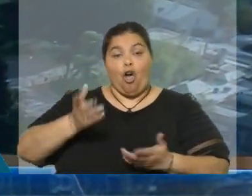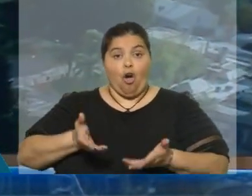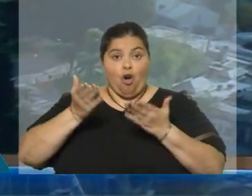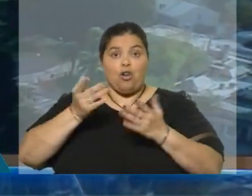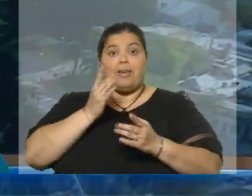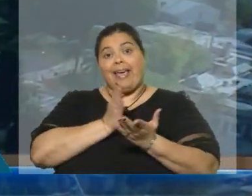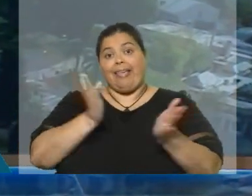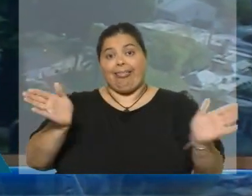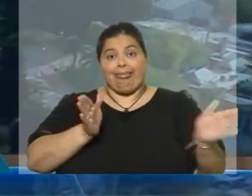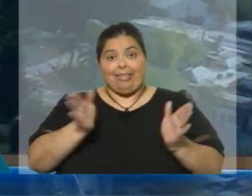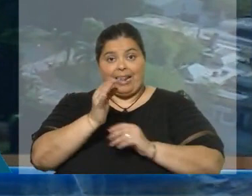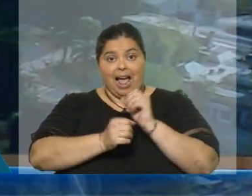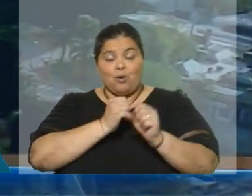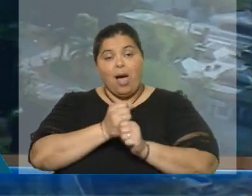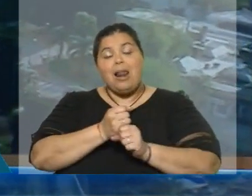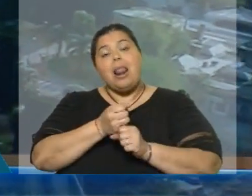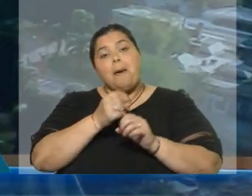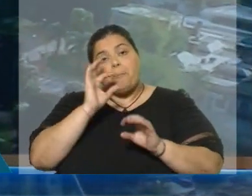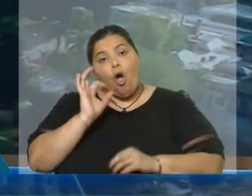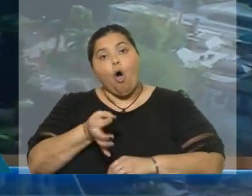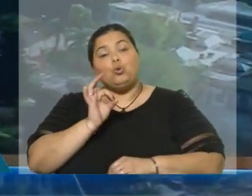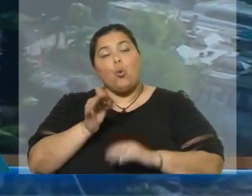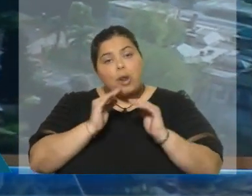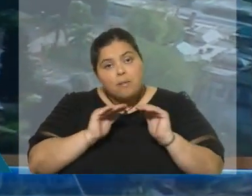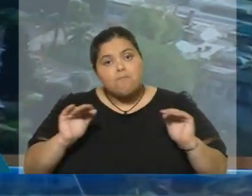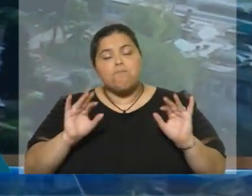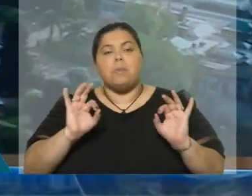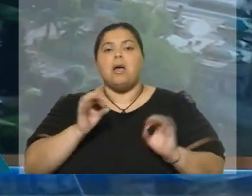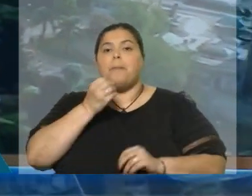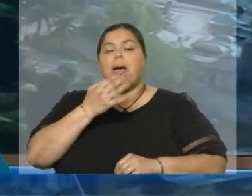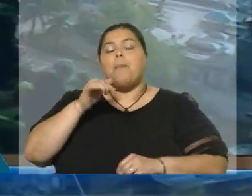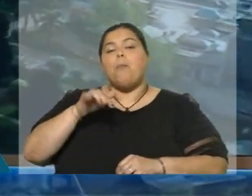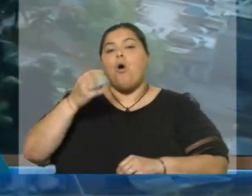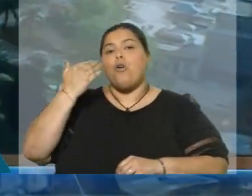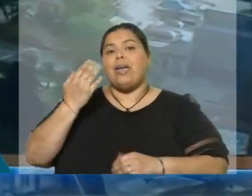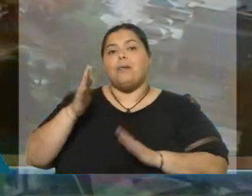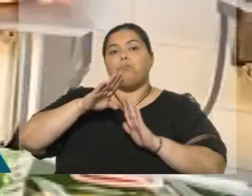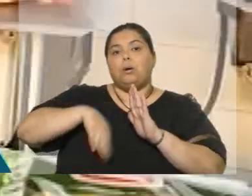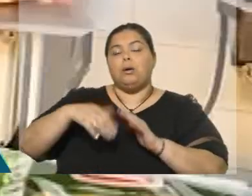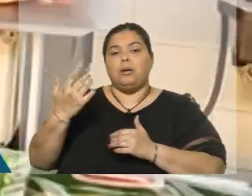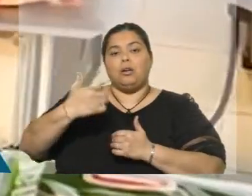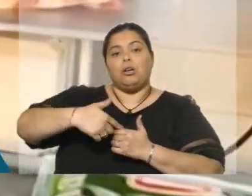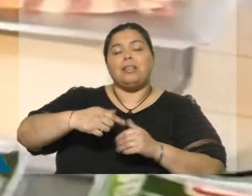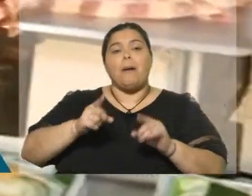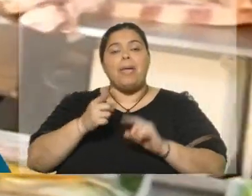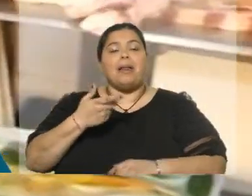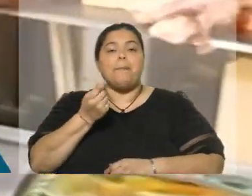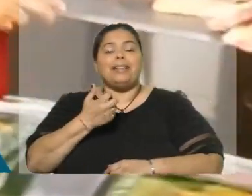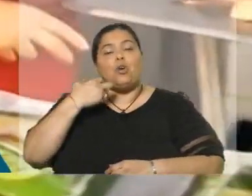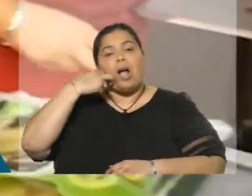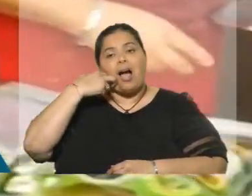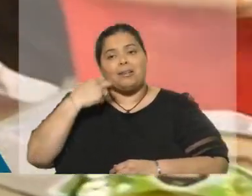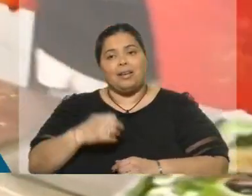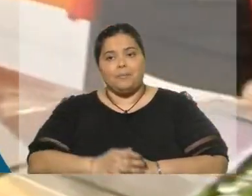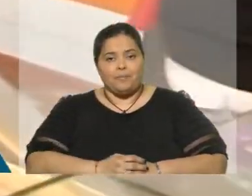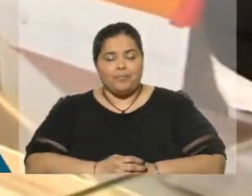en octubre incidida por caídas en el precio de los combustibles y también en el precio de la carne la